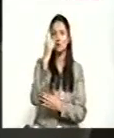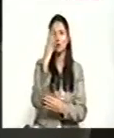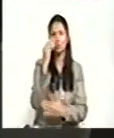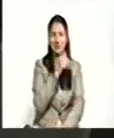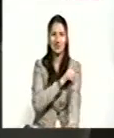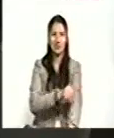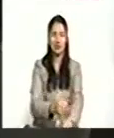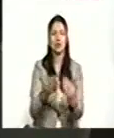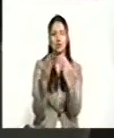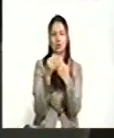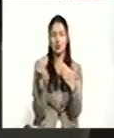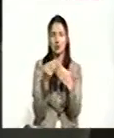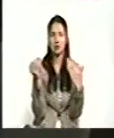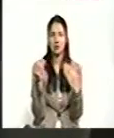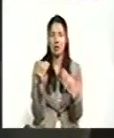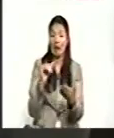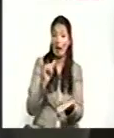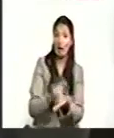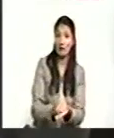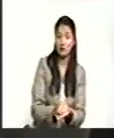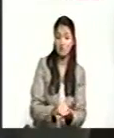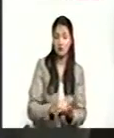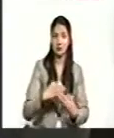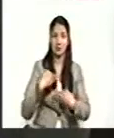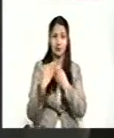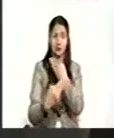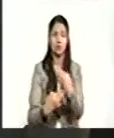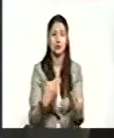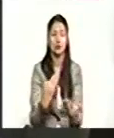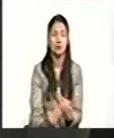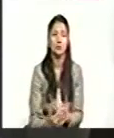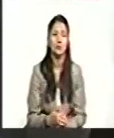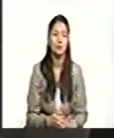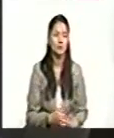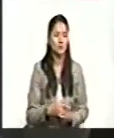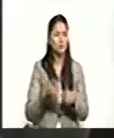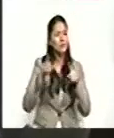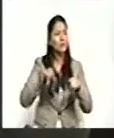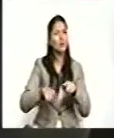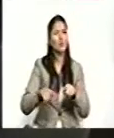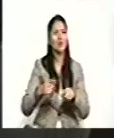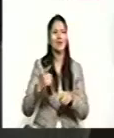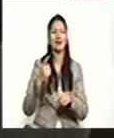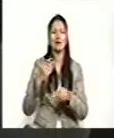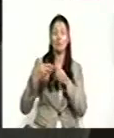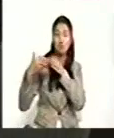dólares en ese proceso en materia